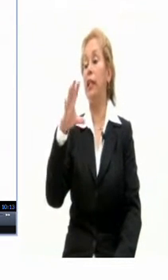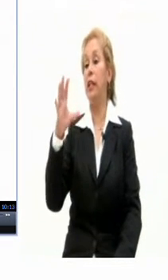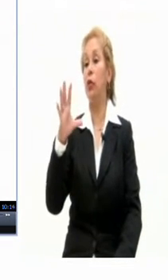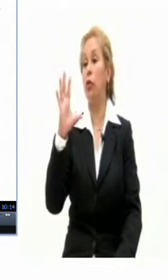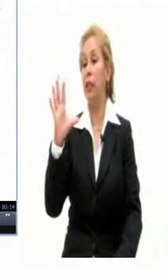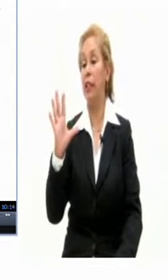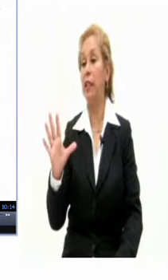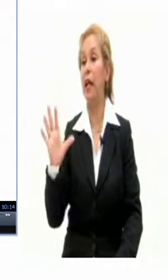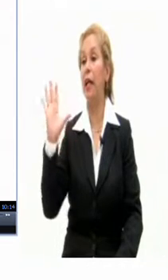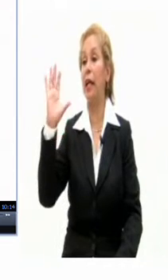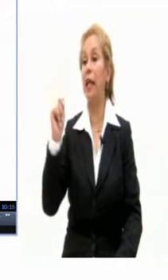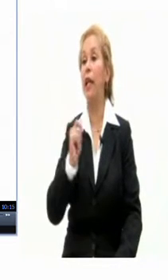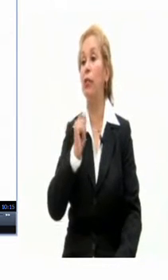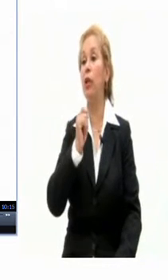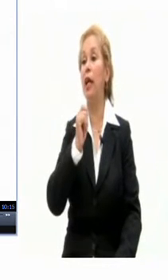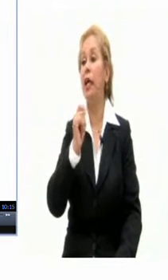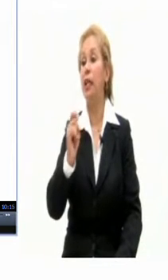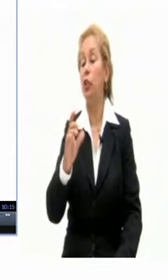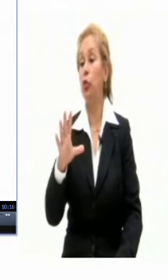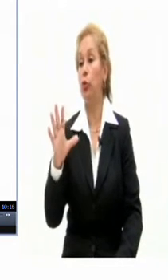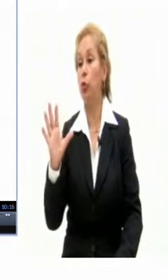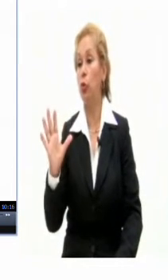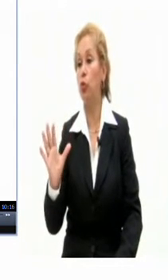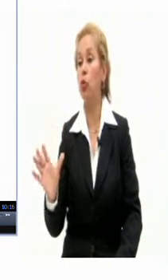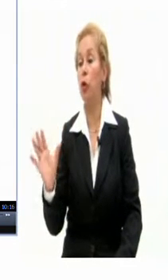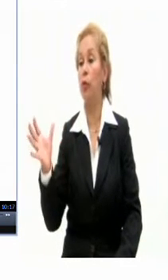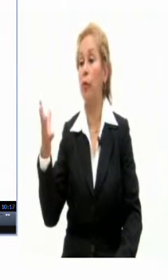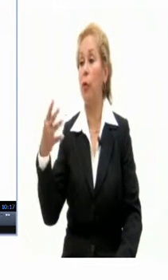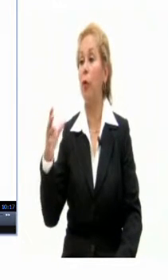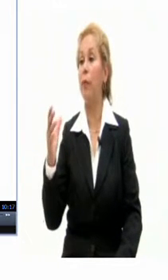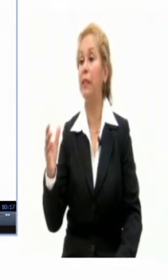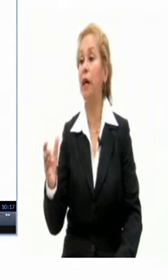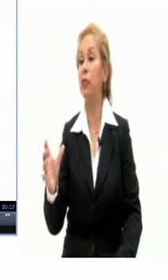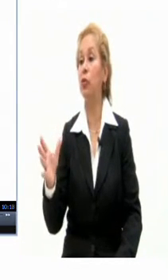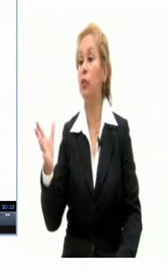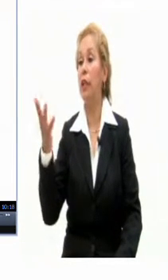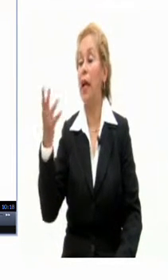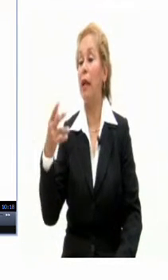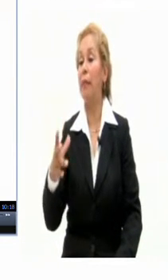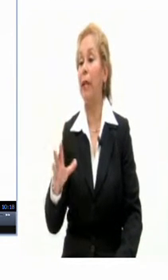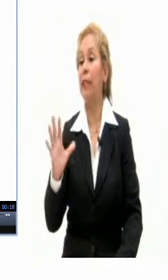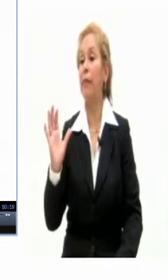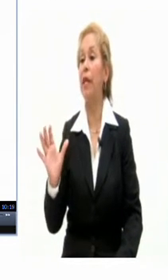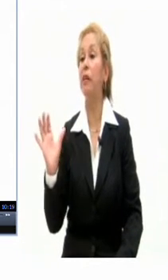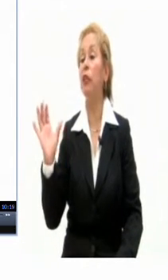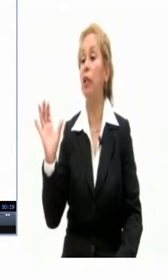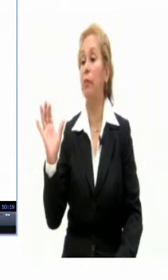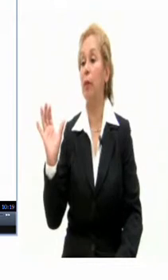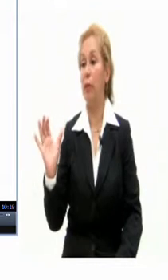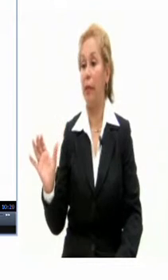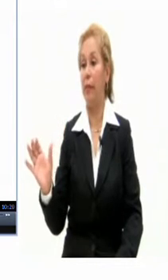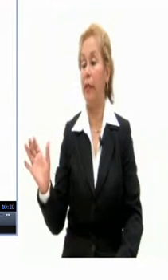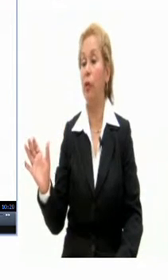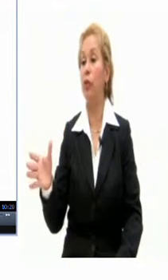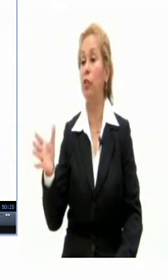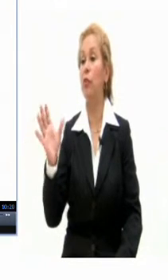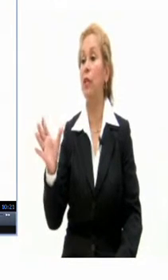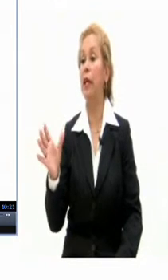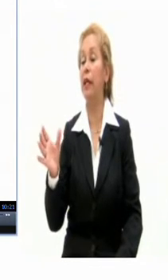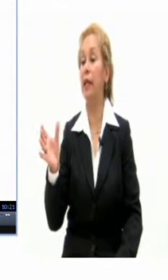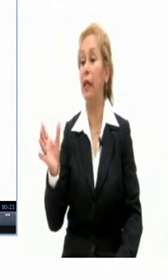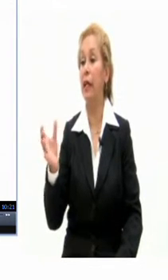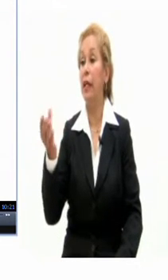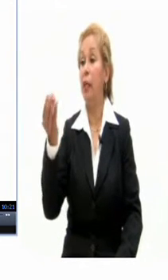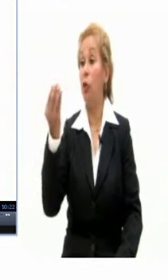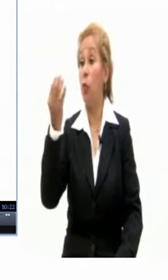ya ustedes tienen organizada la carátula, su introducción. Luego pasamos al planteamiento del problema, ¿no?